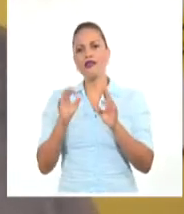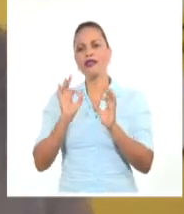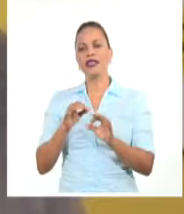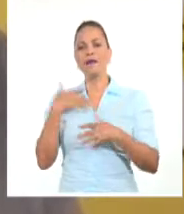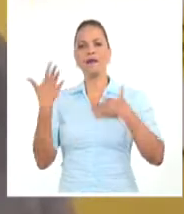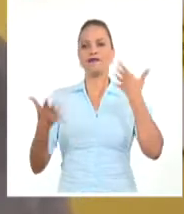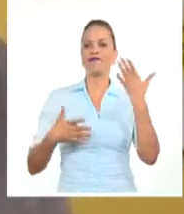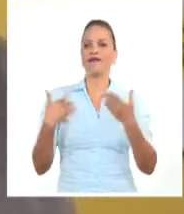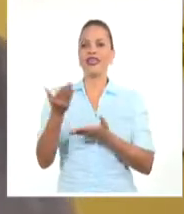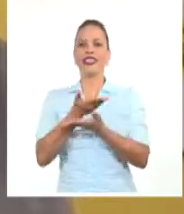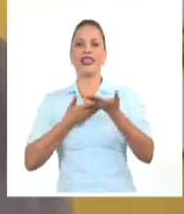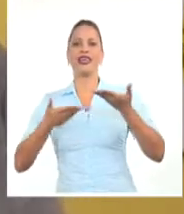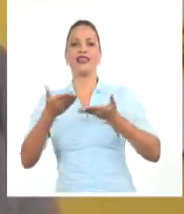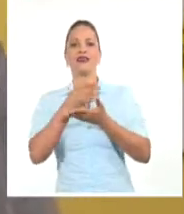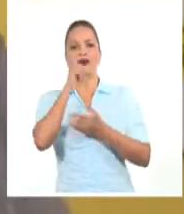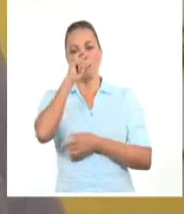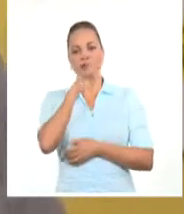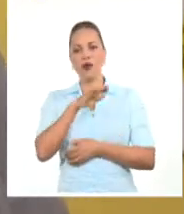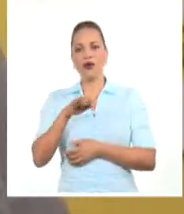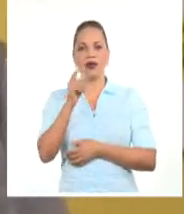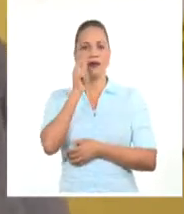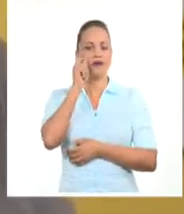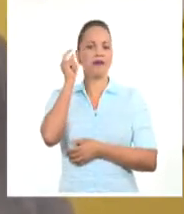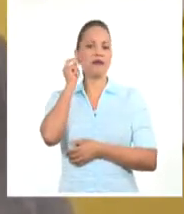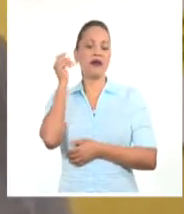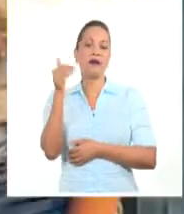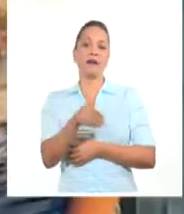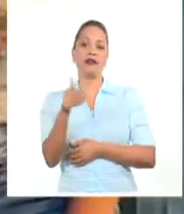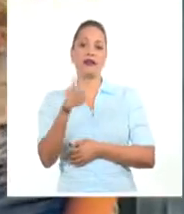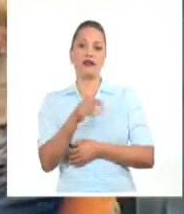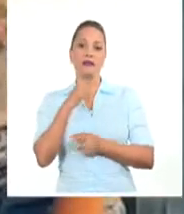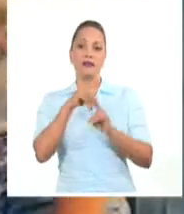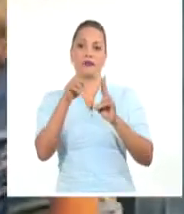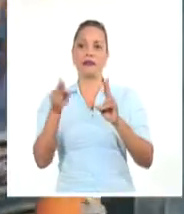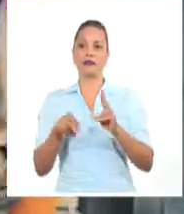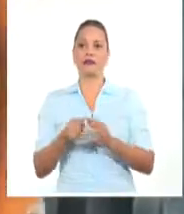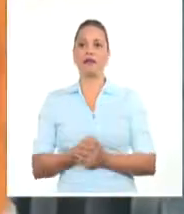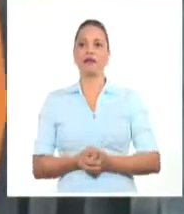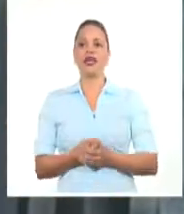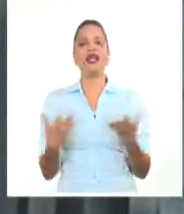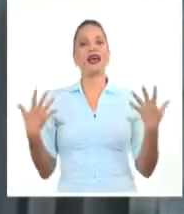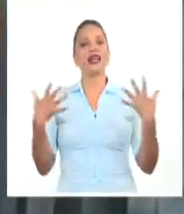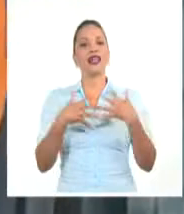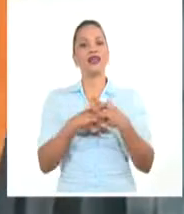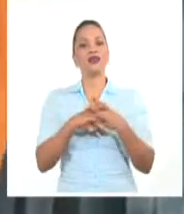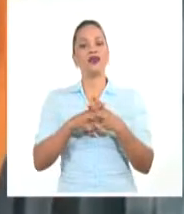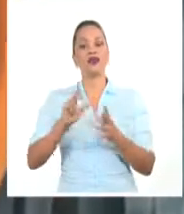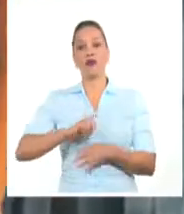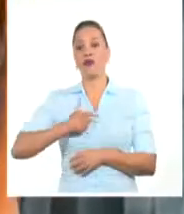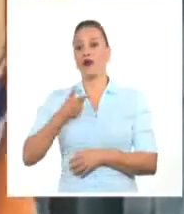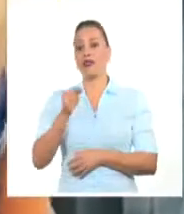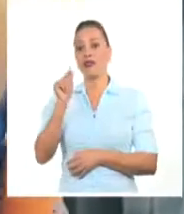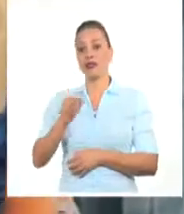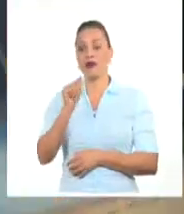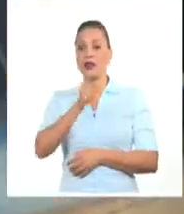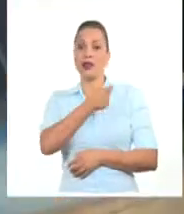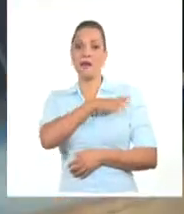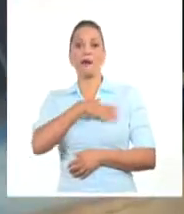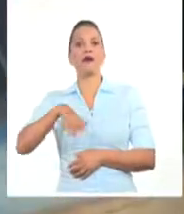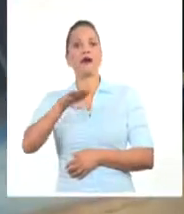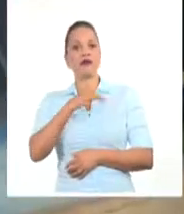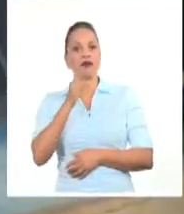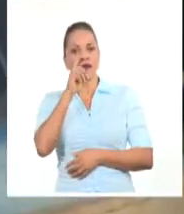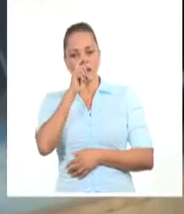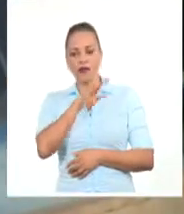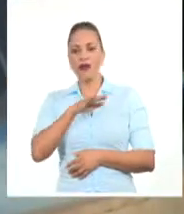la interacción con los niños y niñas que van a ver el espectáculo. La relación entre los actores y espectadores, así como los guiños a